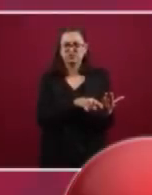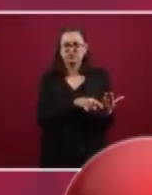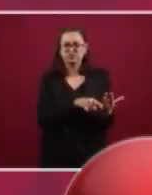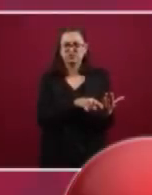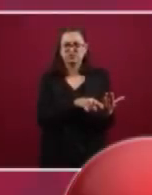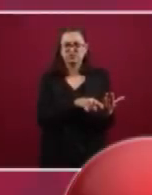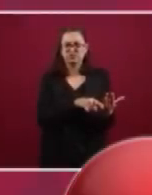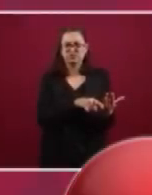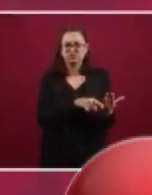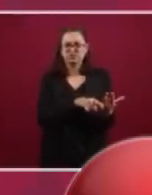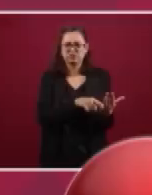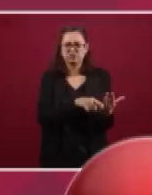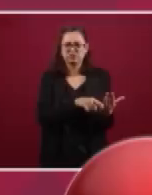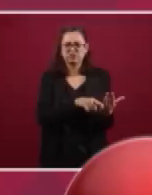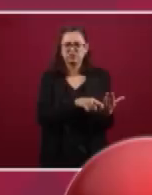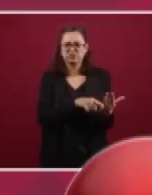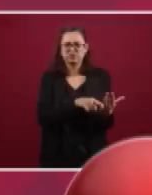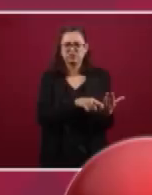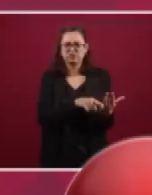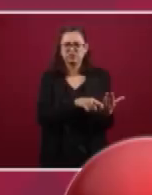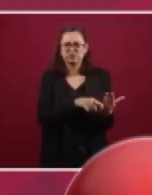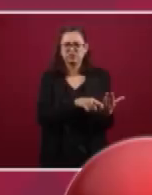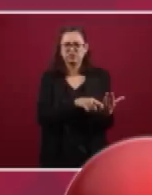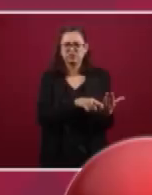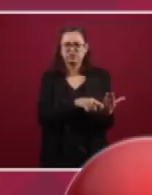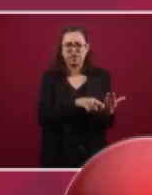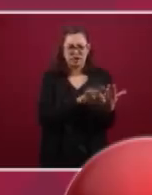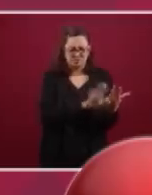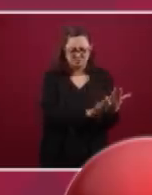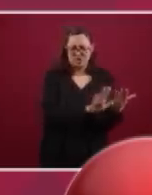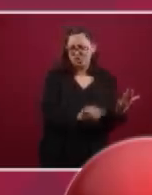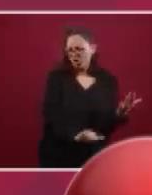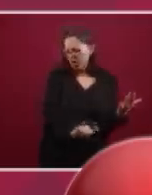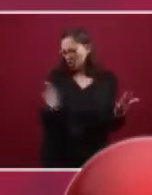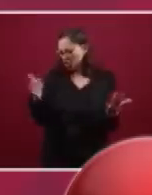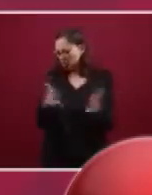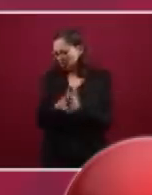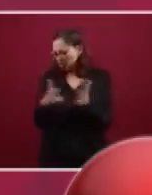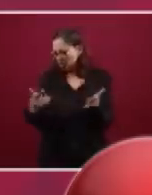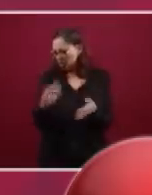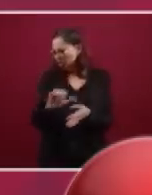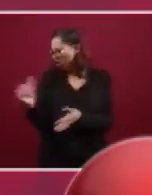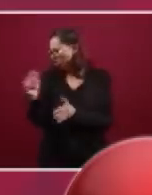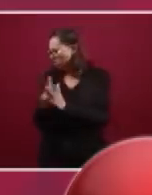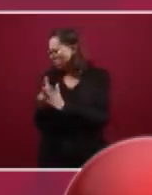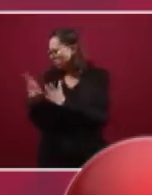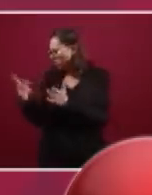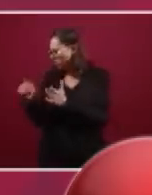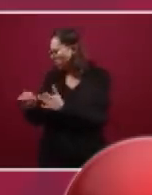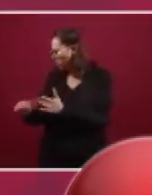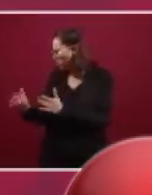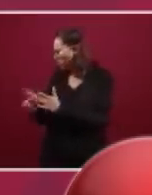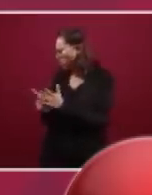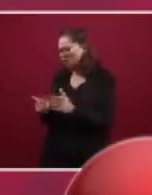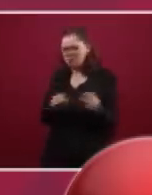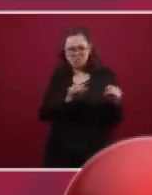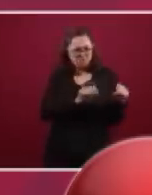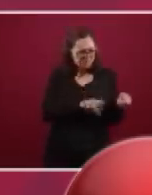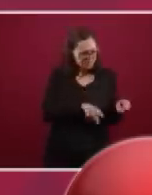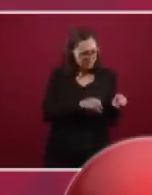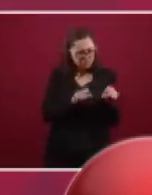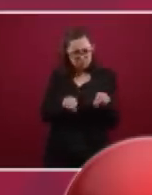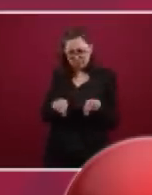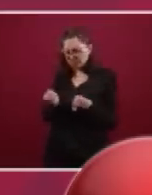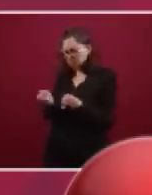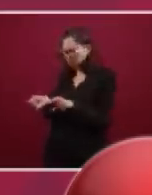cómo informar, se buscaba cómo informarse en otro y lo mismo, boletines, y a